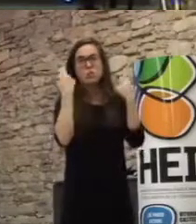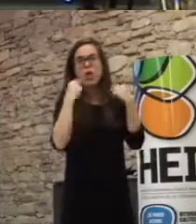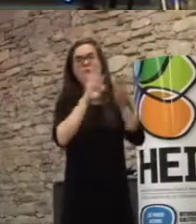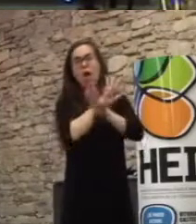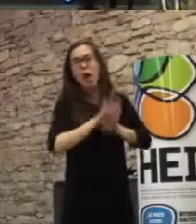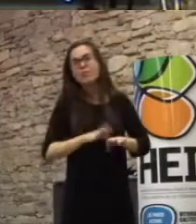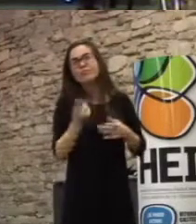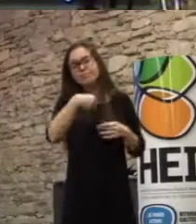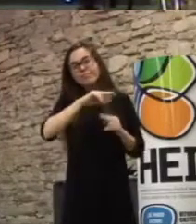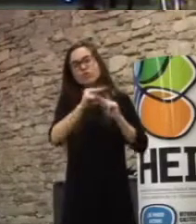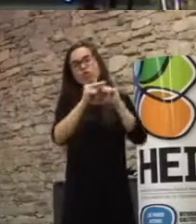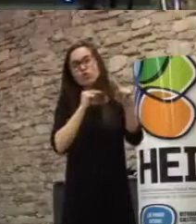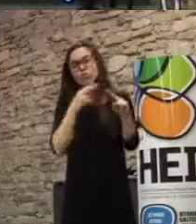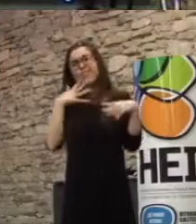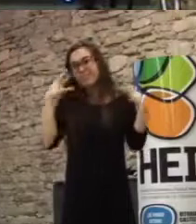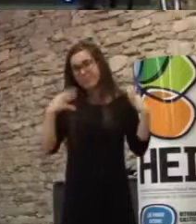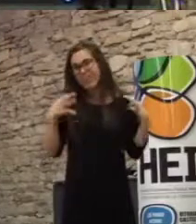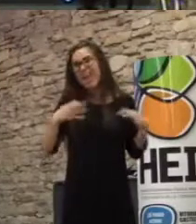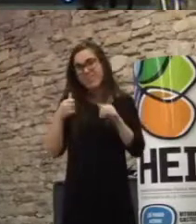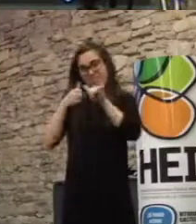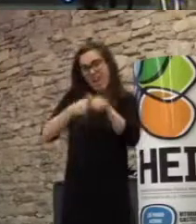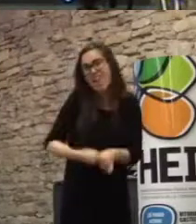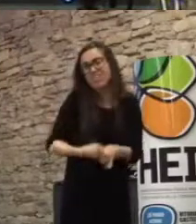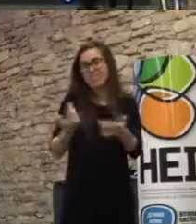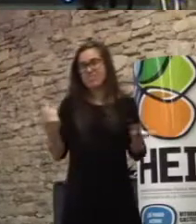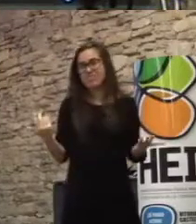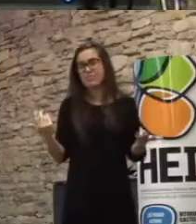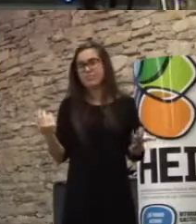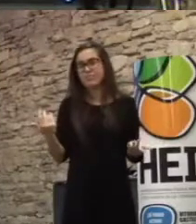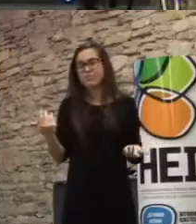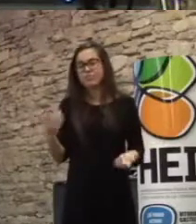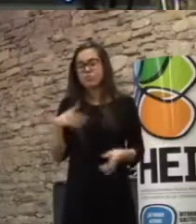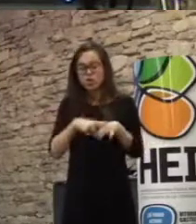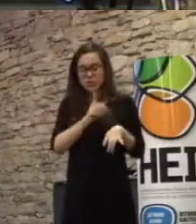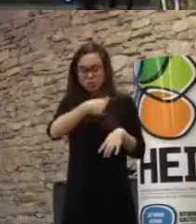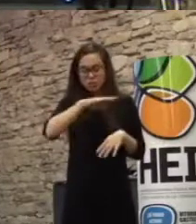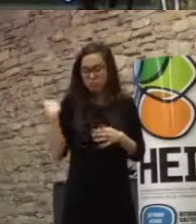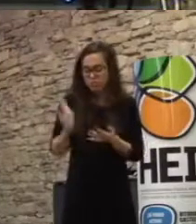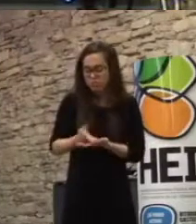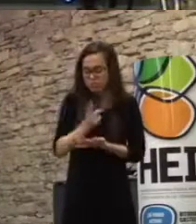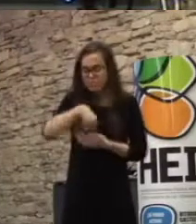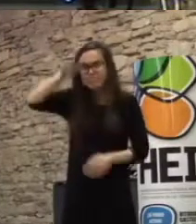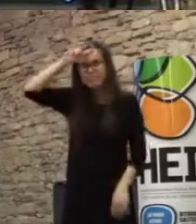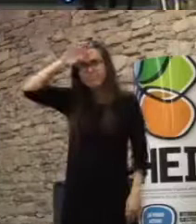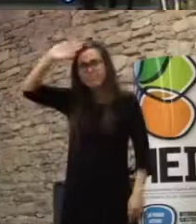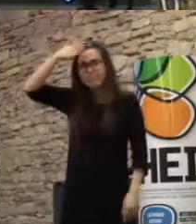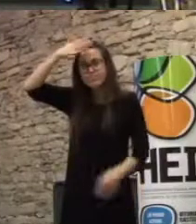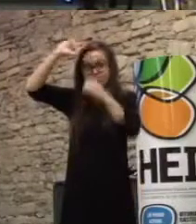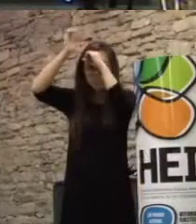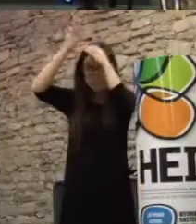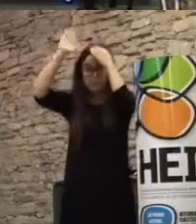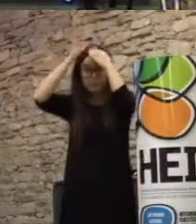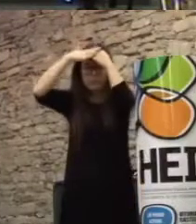no sólo verídica sino fidedigna algo que posiblemente no sepamos de nosotros mismos y podemos construir desde aquí boom